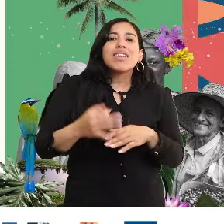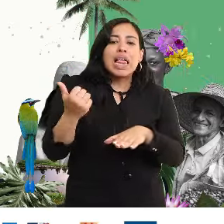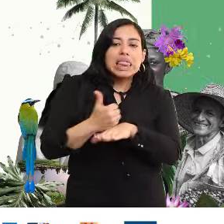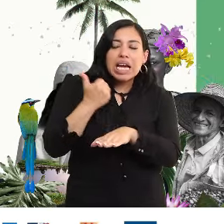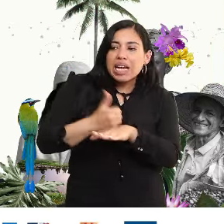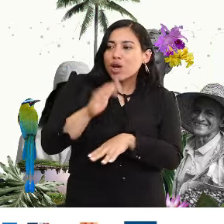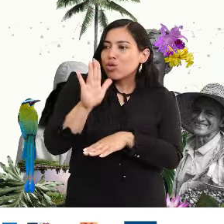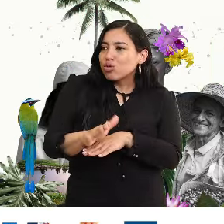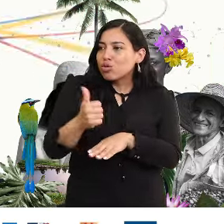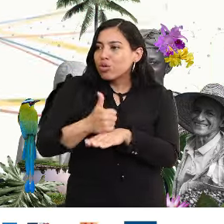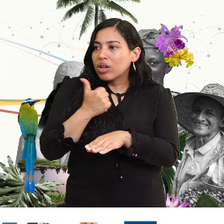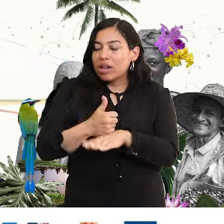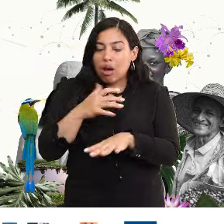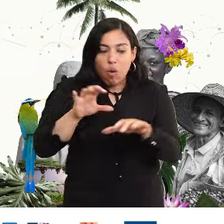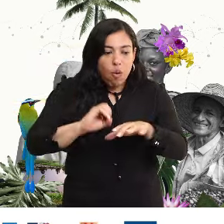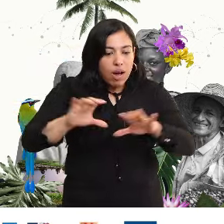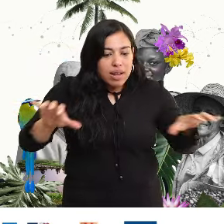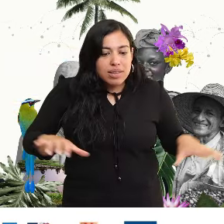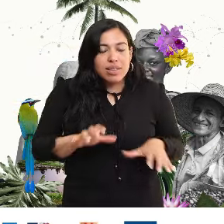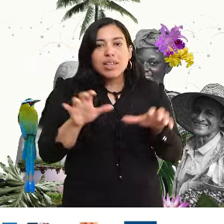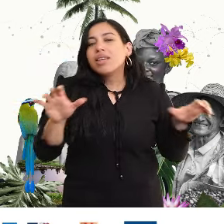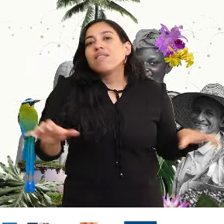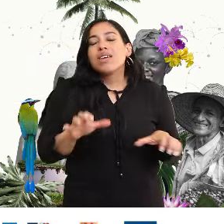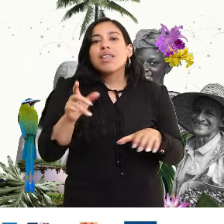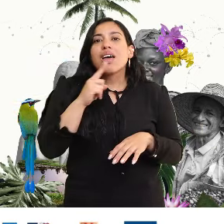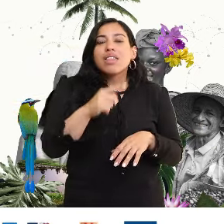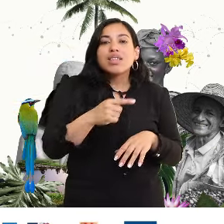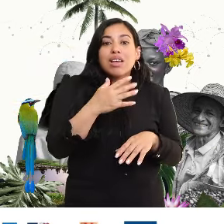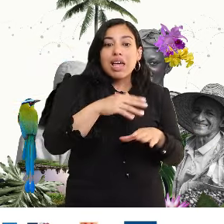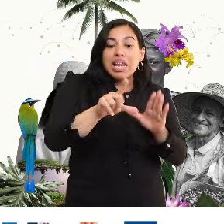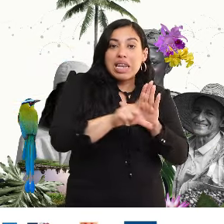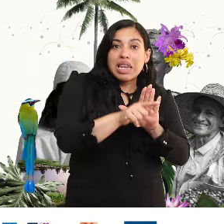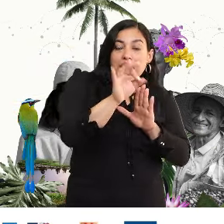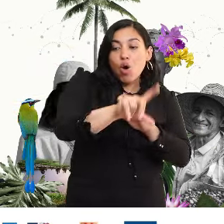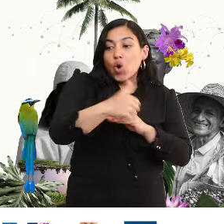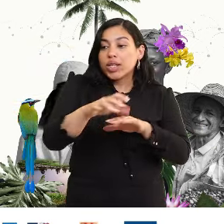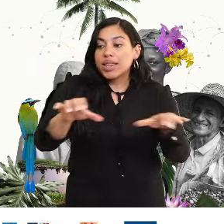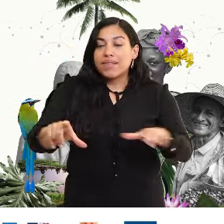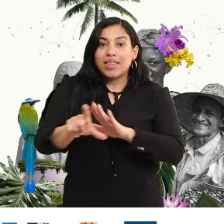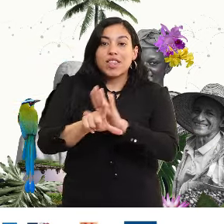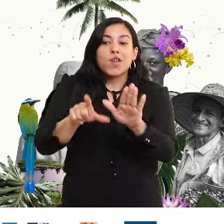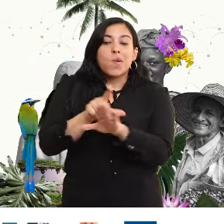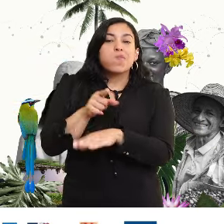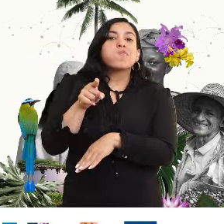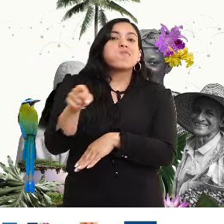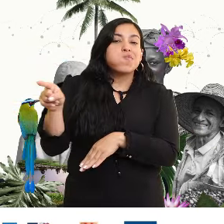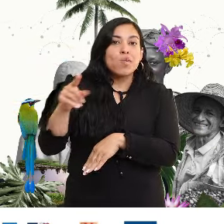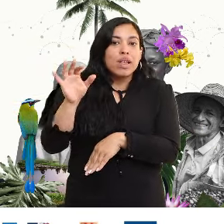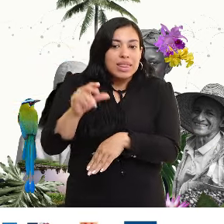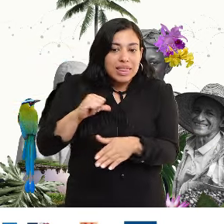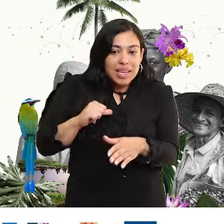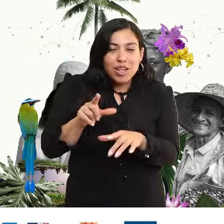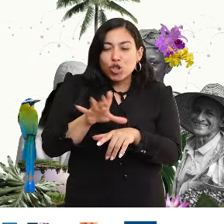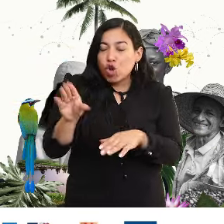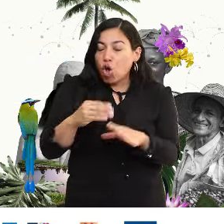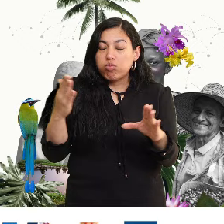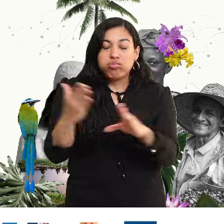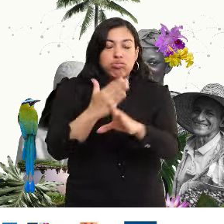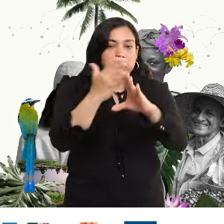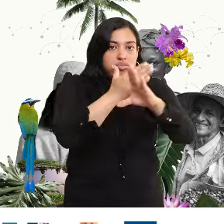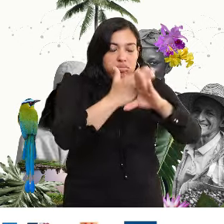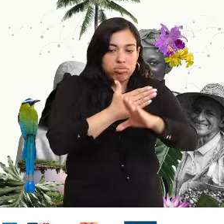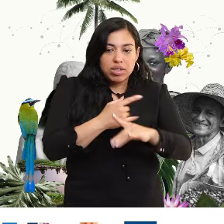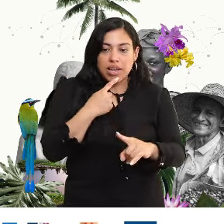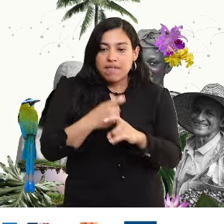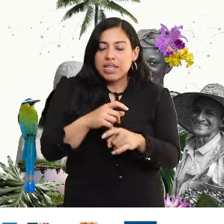tareas, actividades tanto lícitas como ilícitas que involucraron todo este conflicto tan